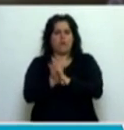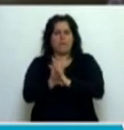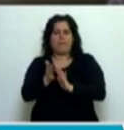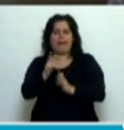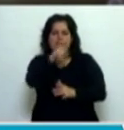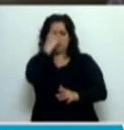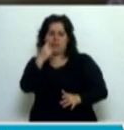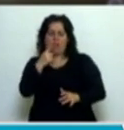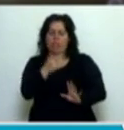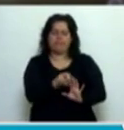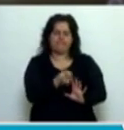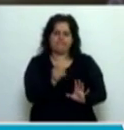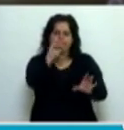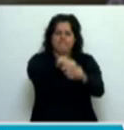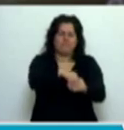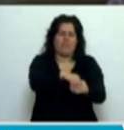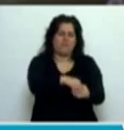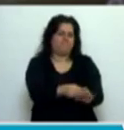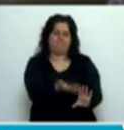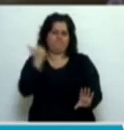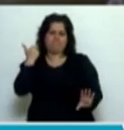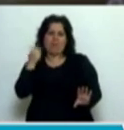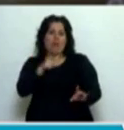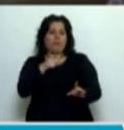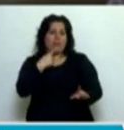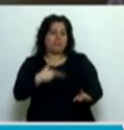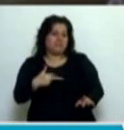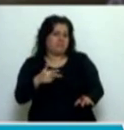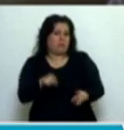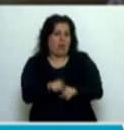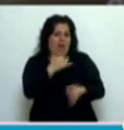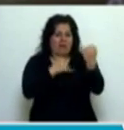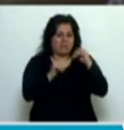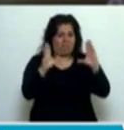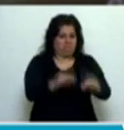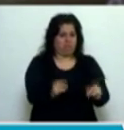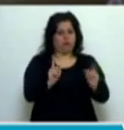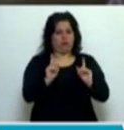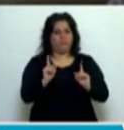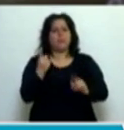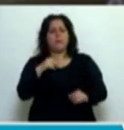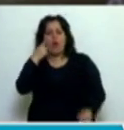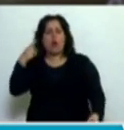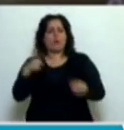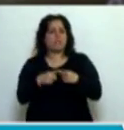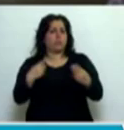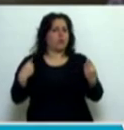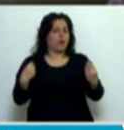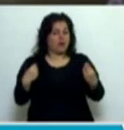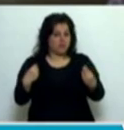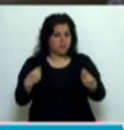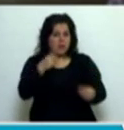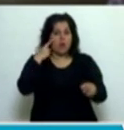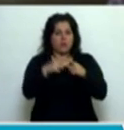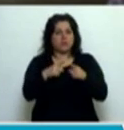de esas empresas. También, sin deteriorar los activos. ¿Cuál es el objetivo? ¿Cómo está previsto? Está